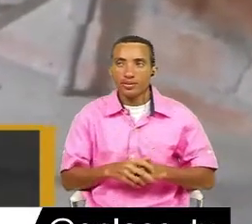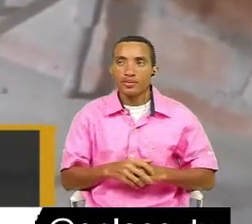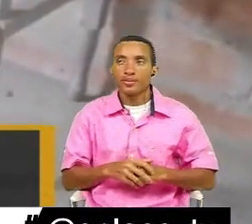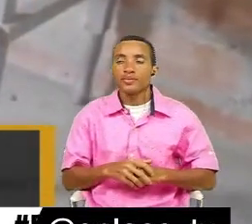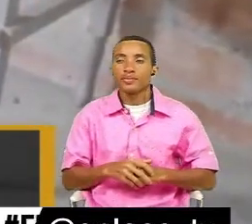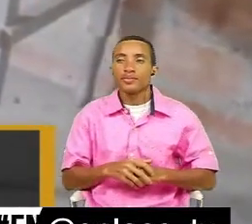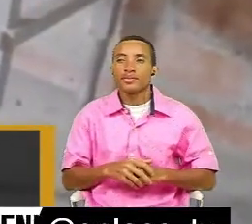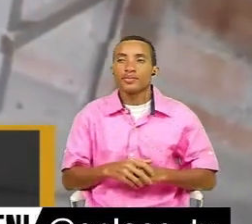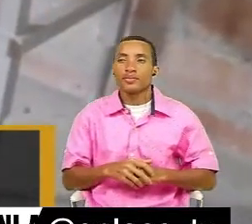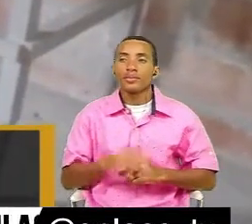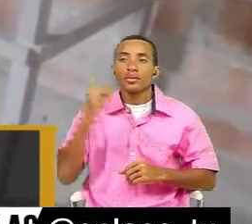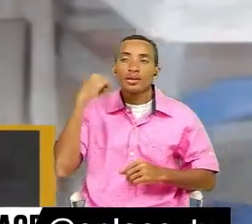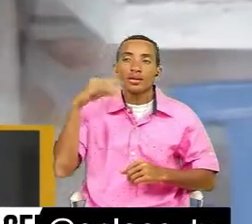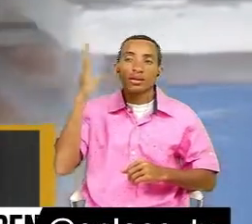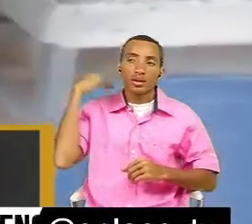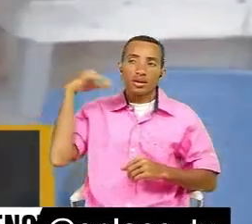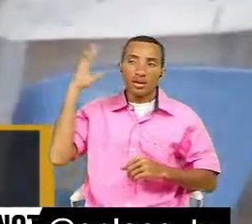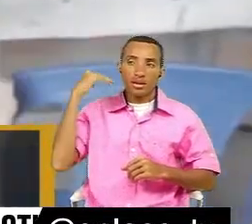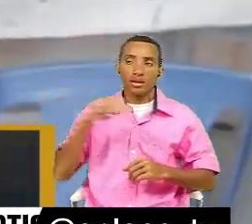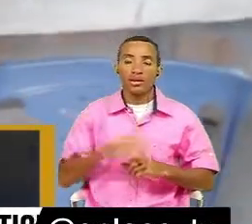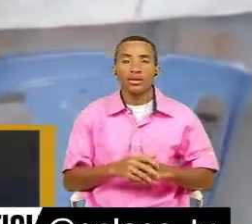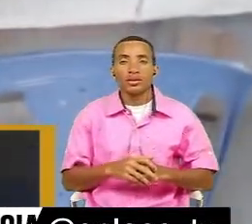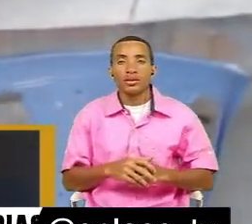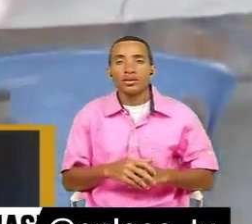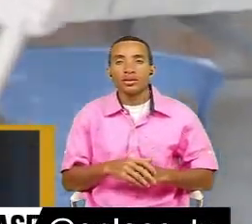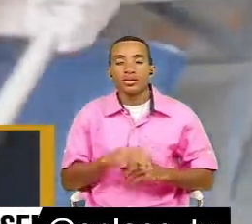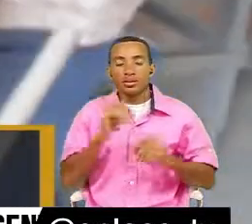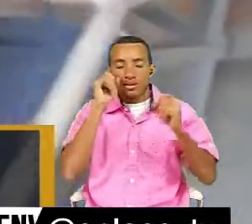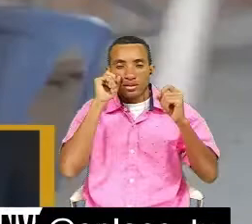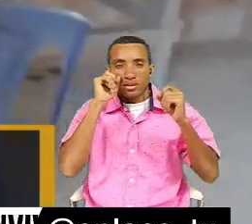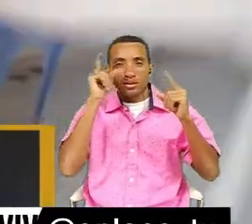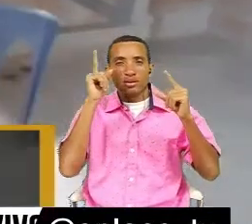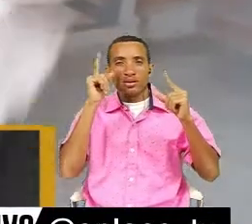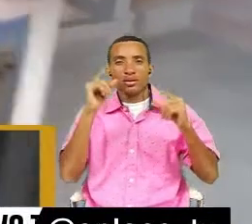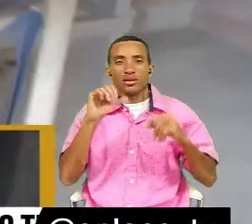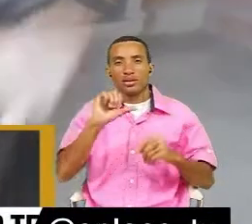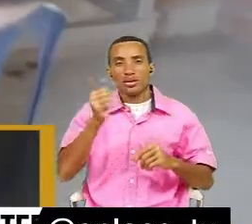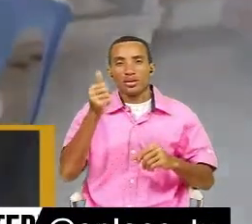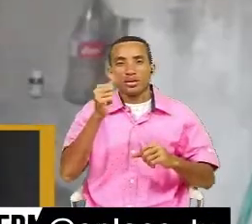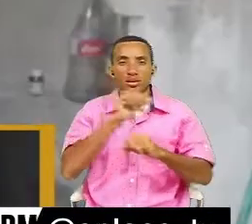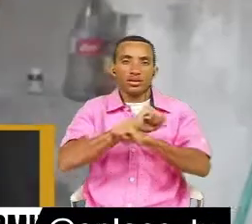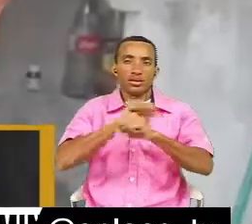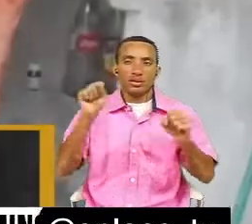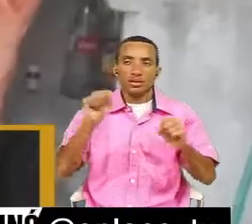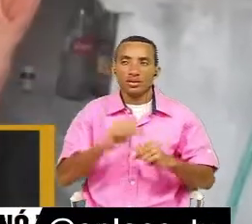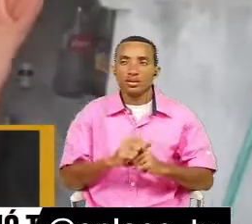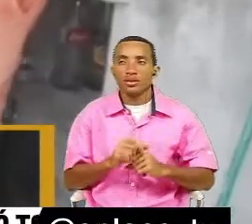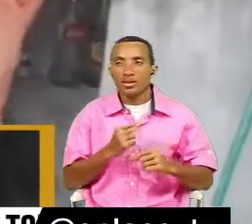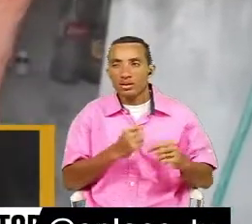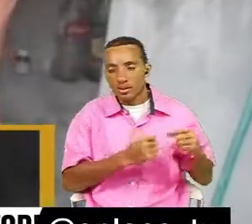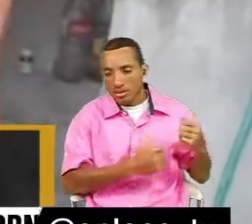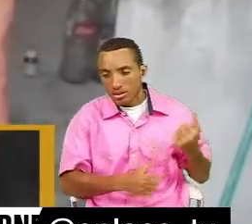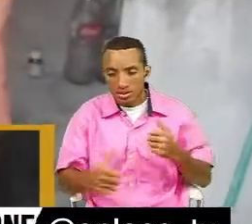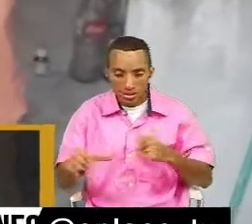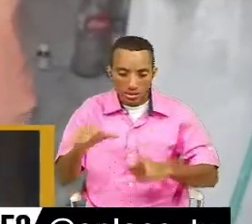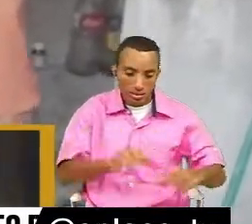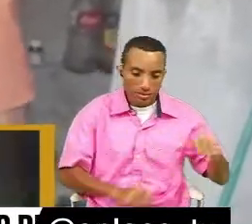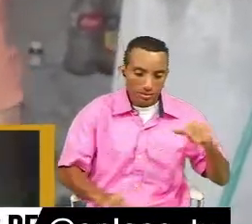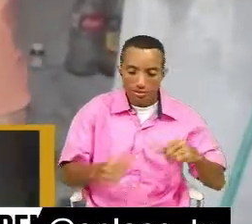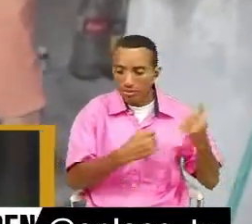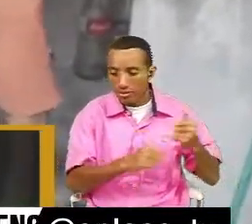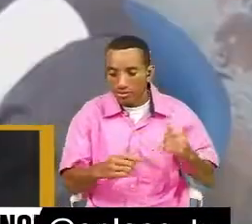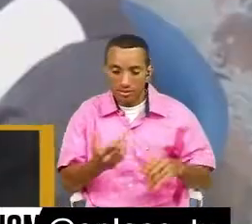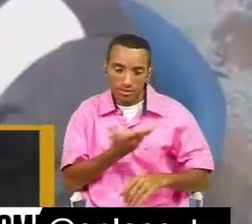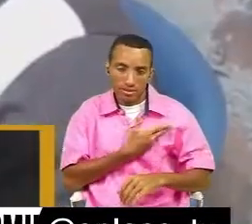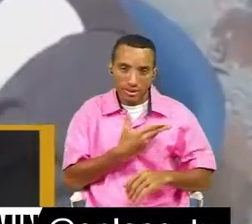era pues levantarme a las... En vez de me levantaba para las 10 de la mañana, ayudar a mi mamá ahí en el aseo, colaborar